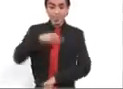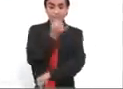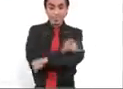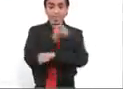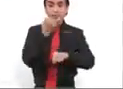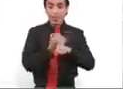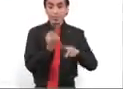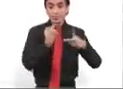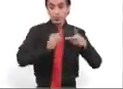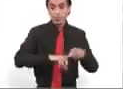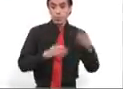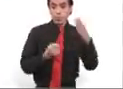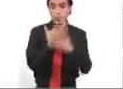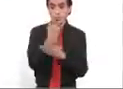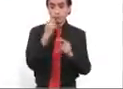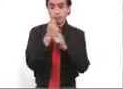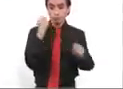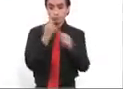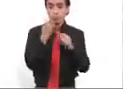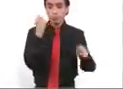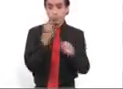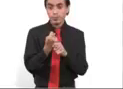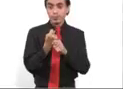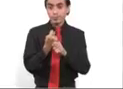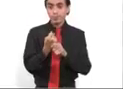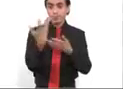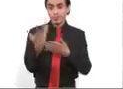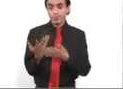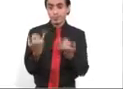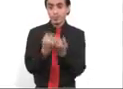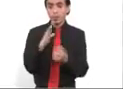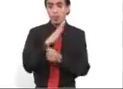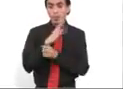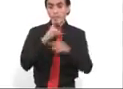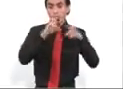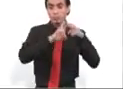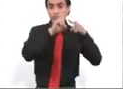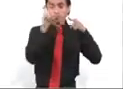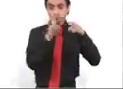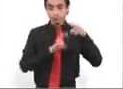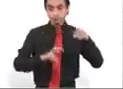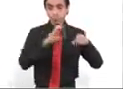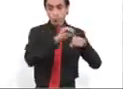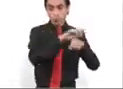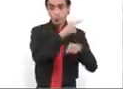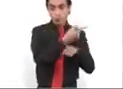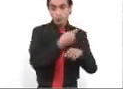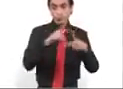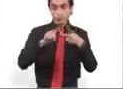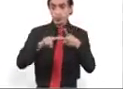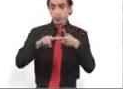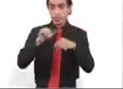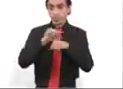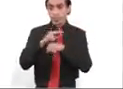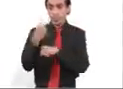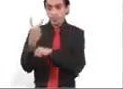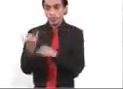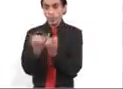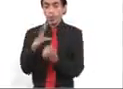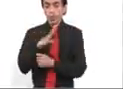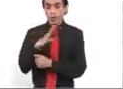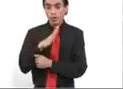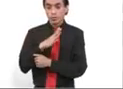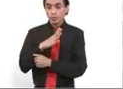con un nuevo sistema de transporte que es el Cablebús, la línea 1 en Cuautepec, la línea 2 aquí, ahora también operados por el